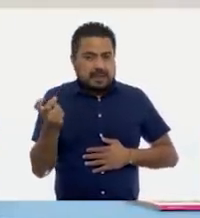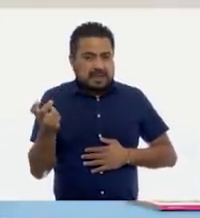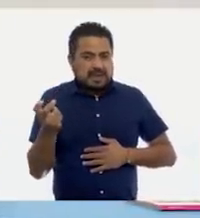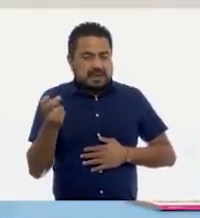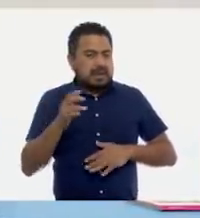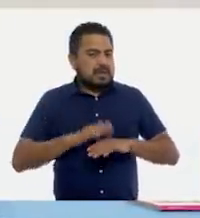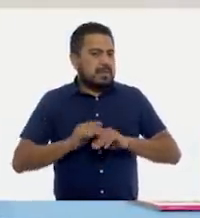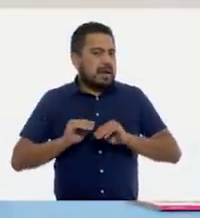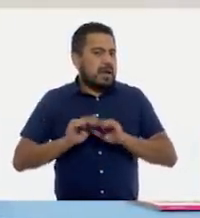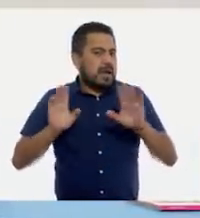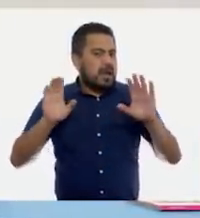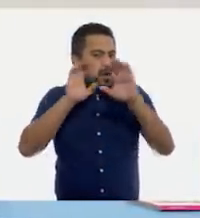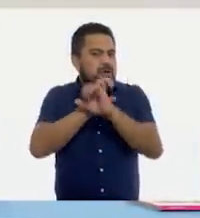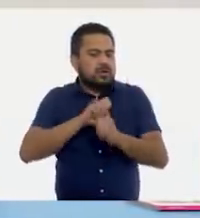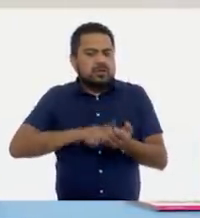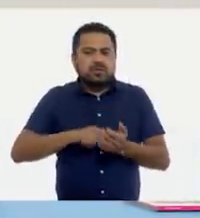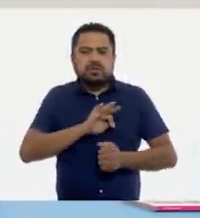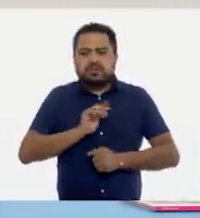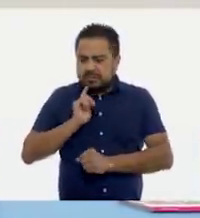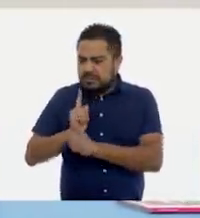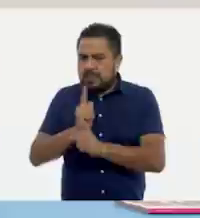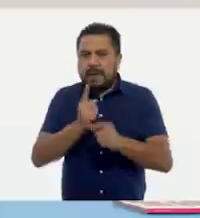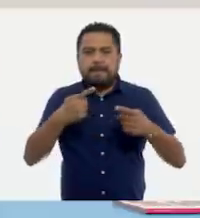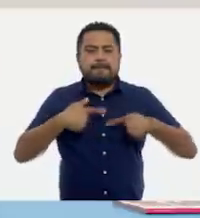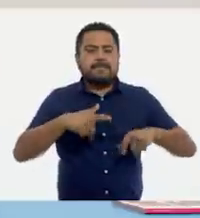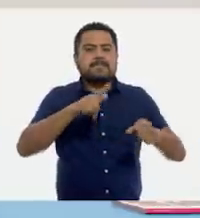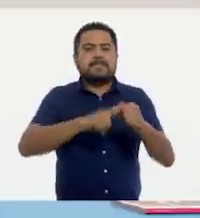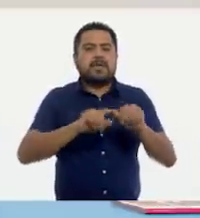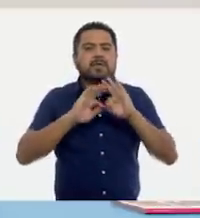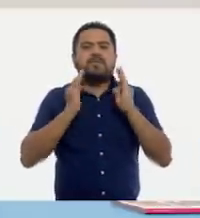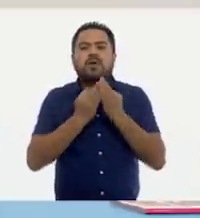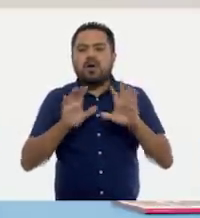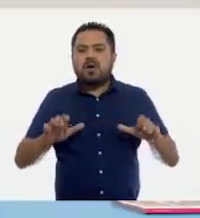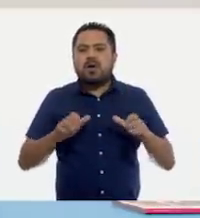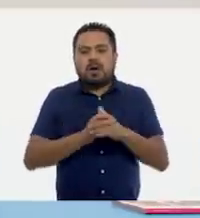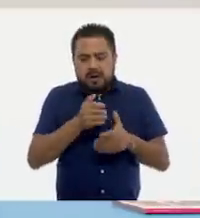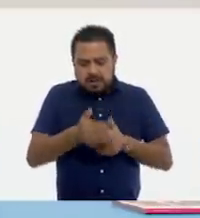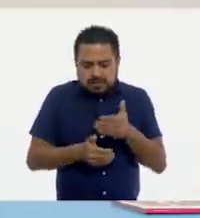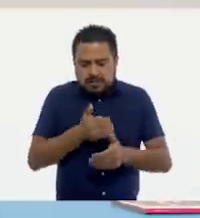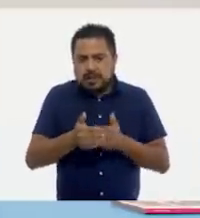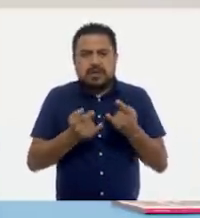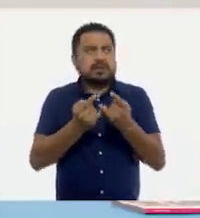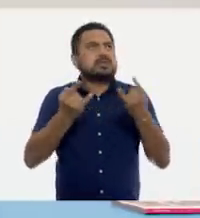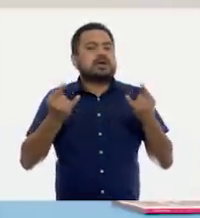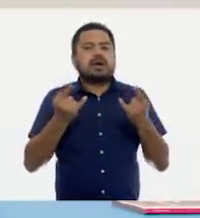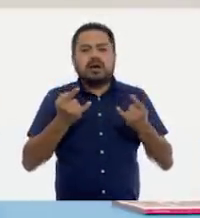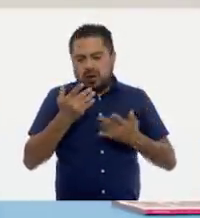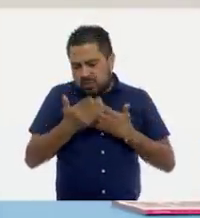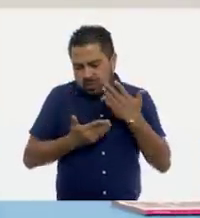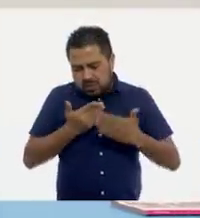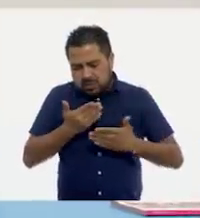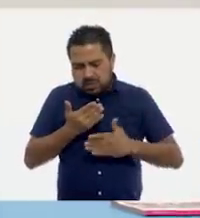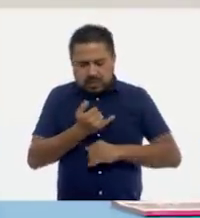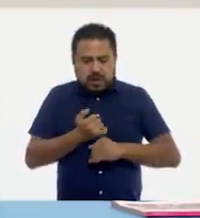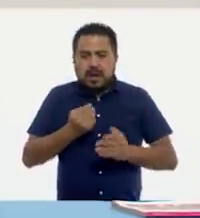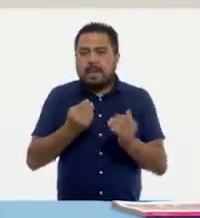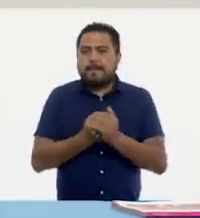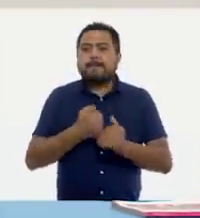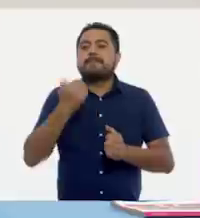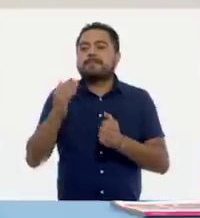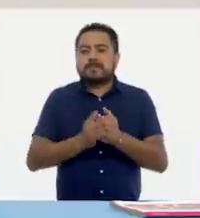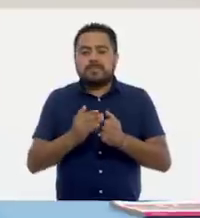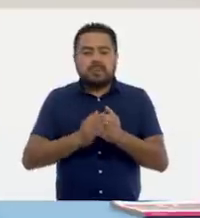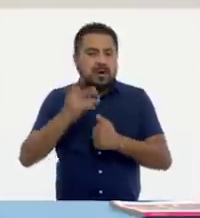estos claroscuros los podemos observar en los personajes que formaron parte de los procesos históricos que estudiaremos en las siguientes clases,